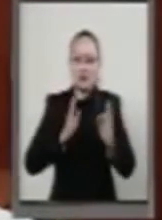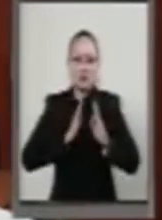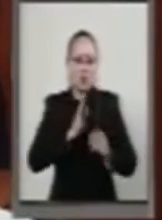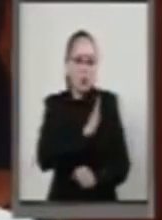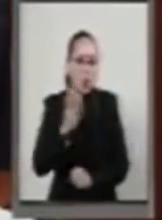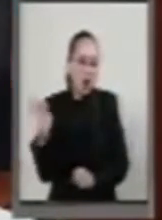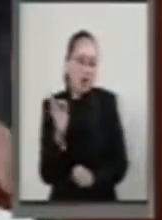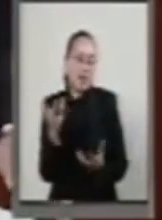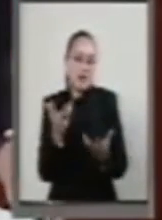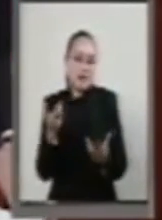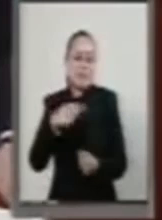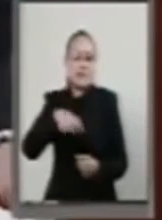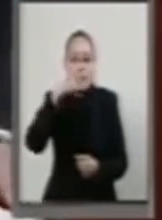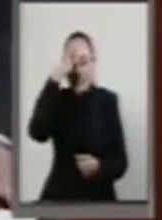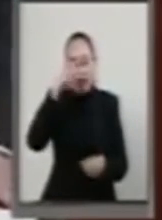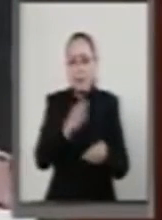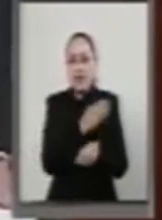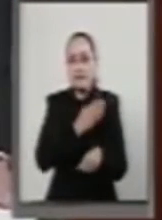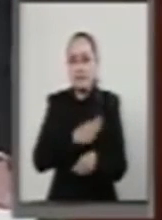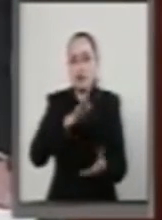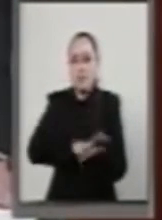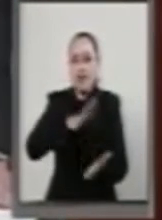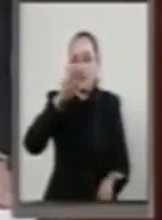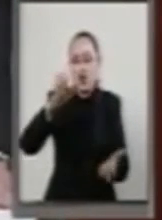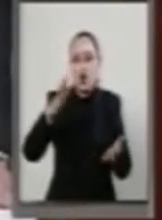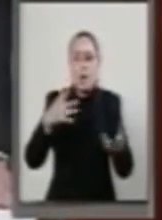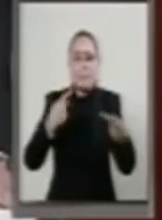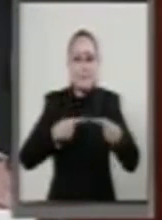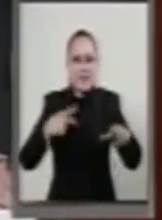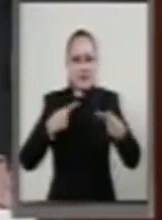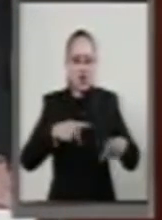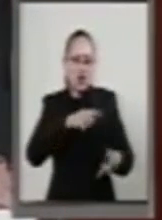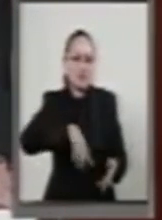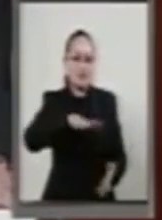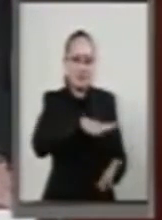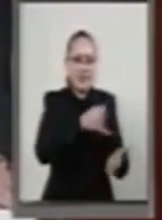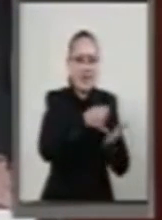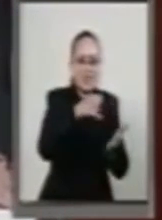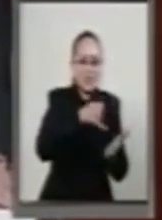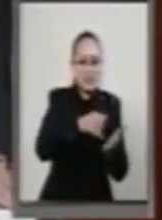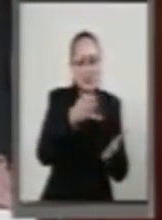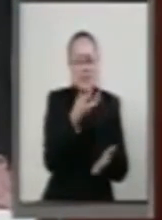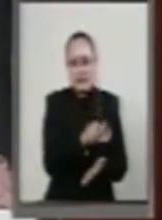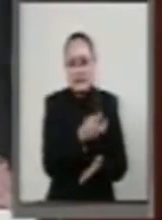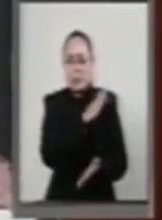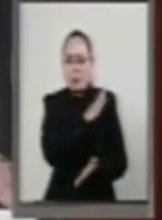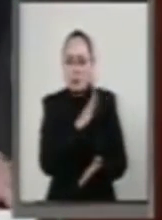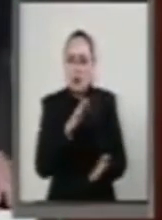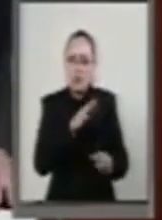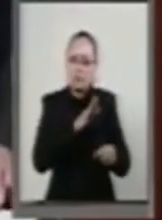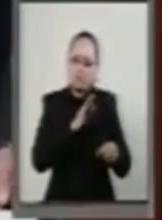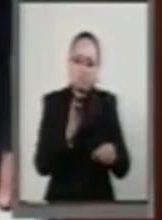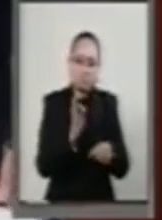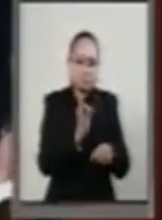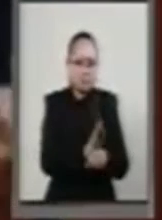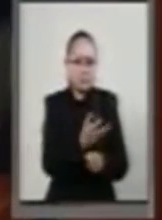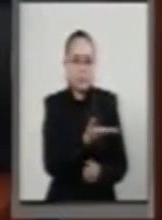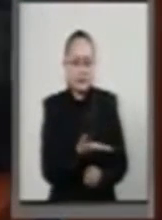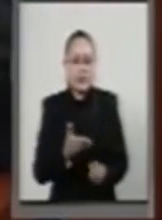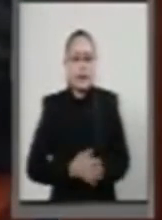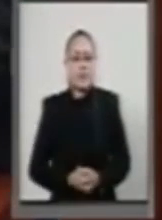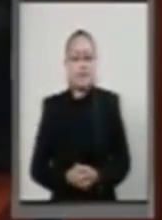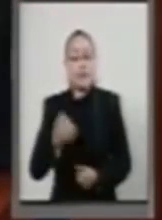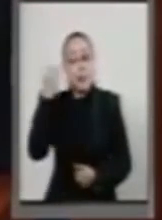con el objeto de beneficiar a la mayor cantidad de productores agrícolas posibles.